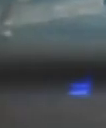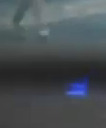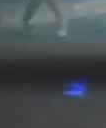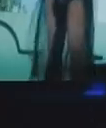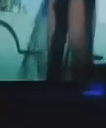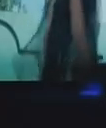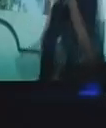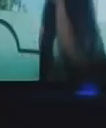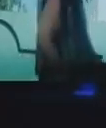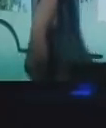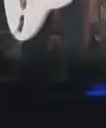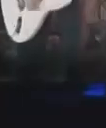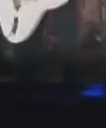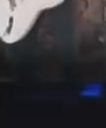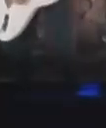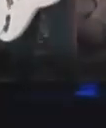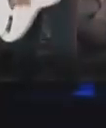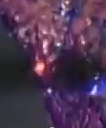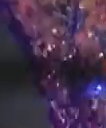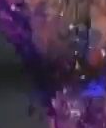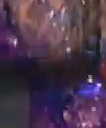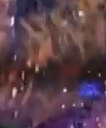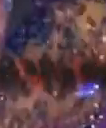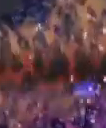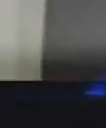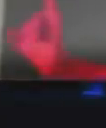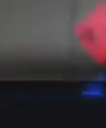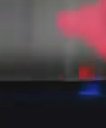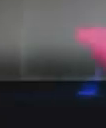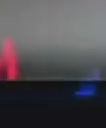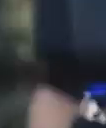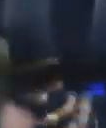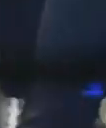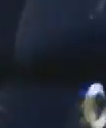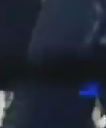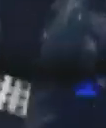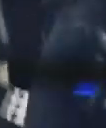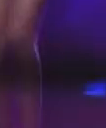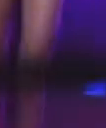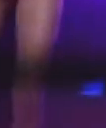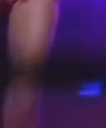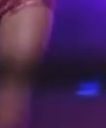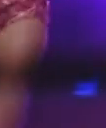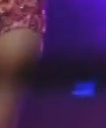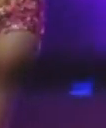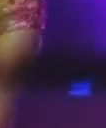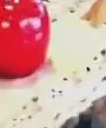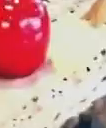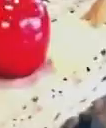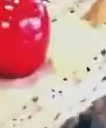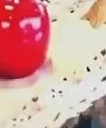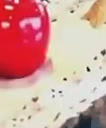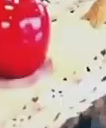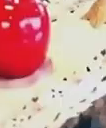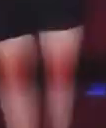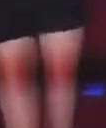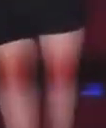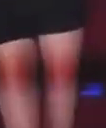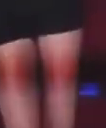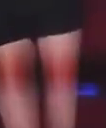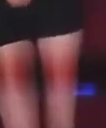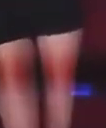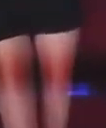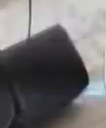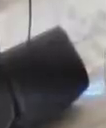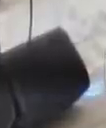Tierra Canela, Las Hechiceras, Rosa Tequila, La Bailanta, Dulce Veneno, Alma Musa, Las Residentas, Mis Tres Voces,